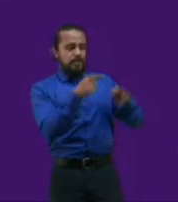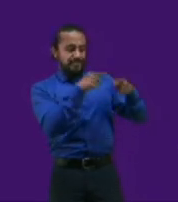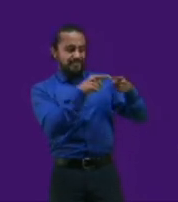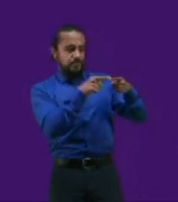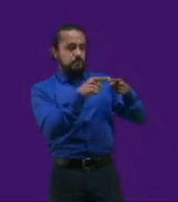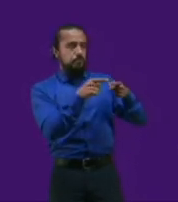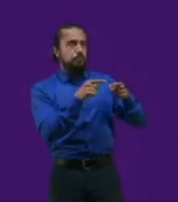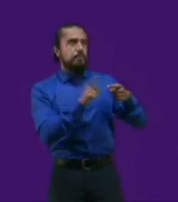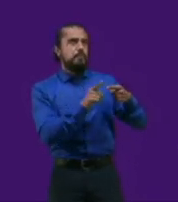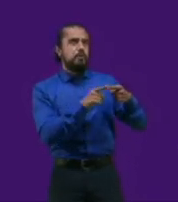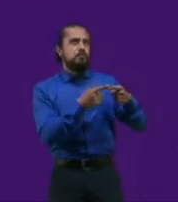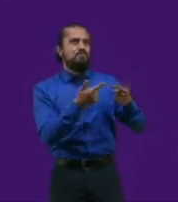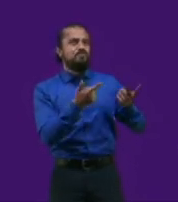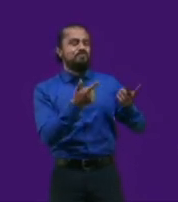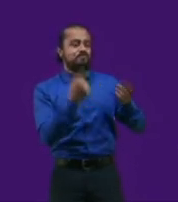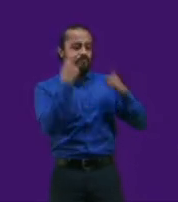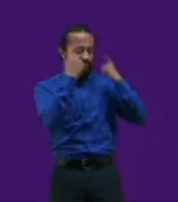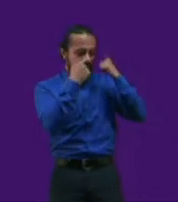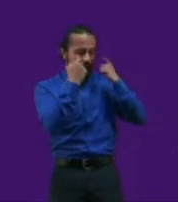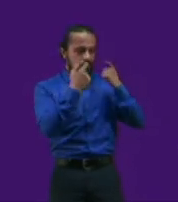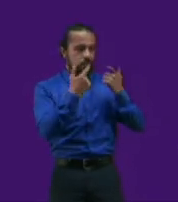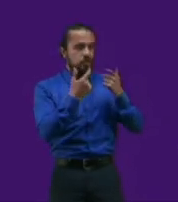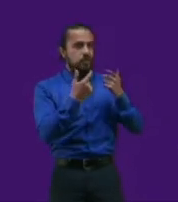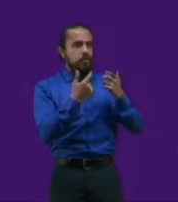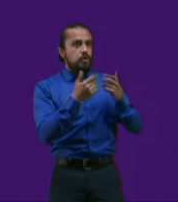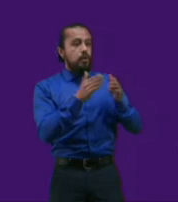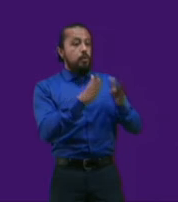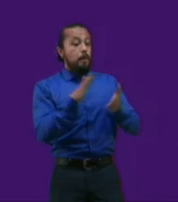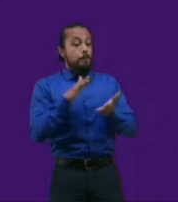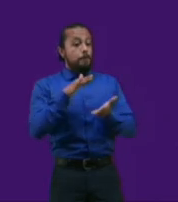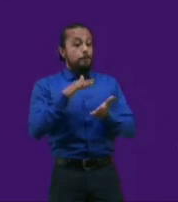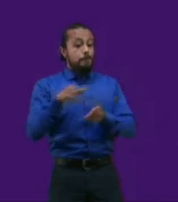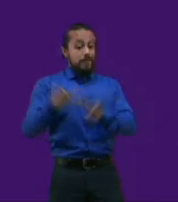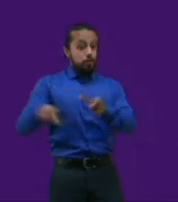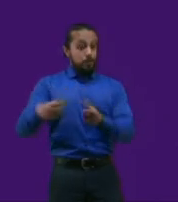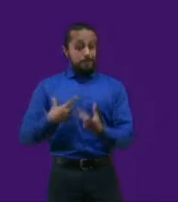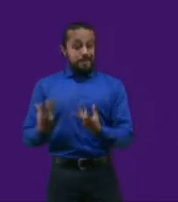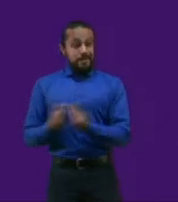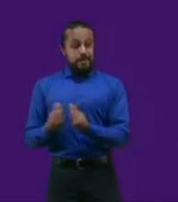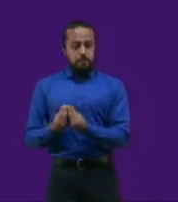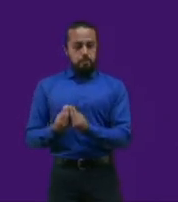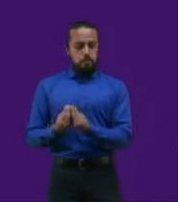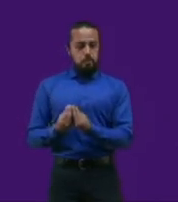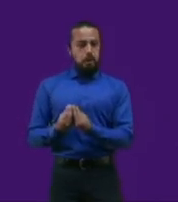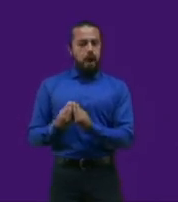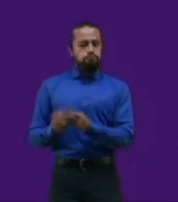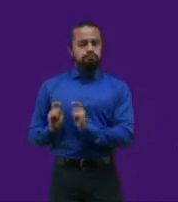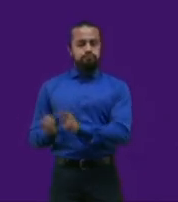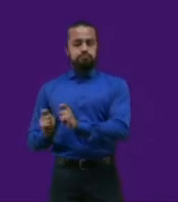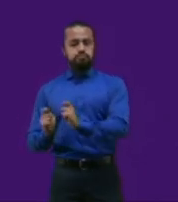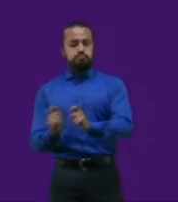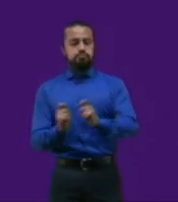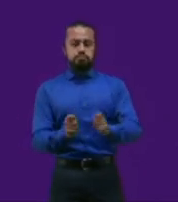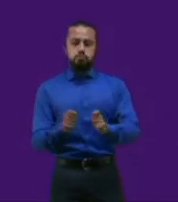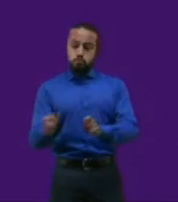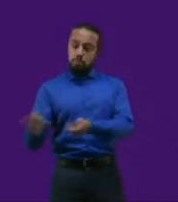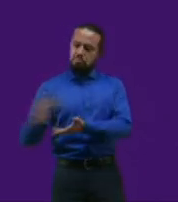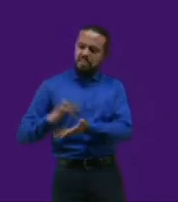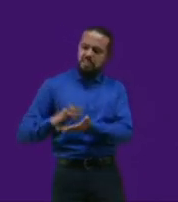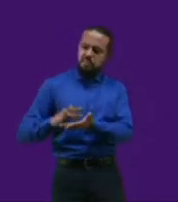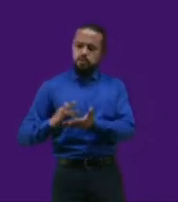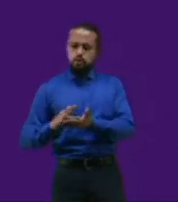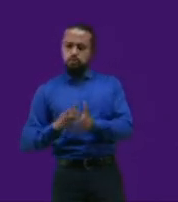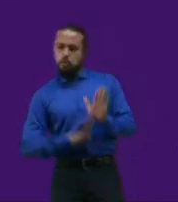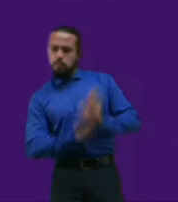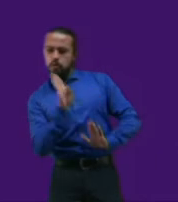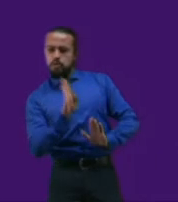primera es como, si le das participación a tu equipo para levantar inversión, o sea, digamos que